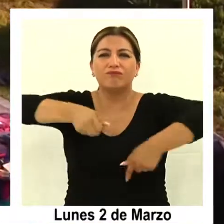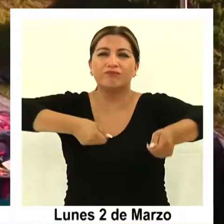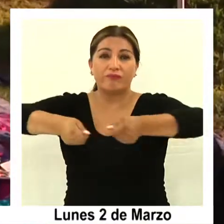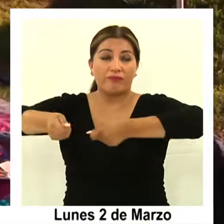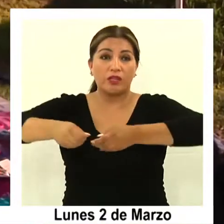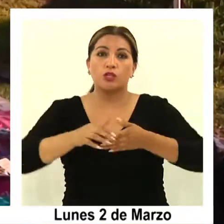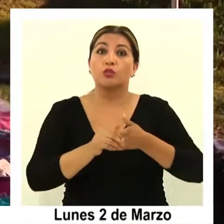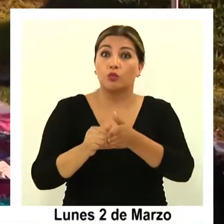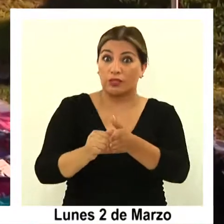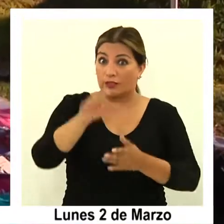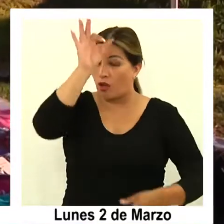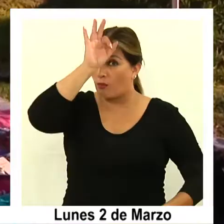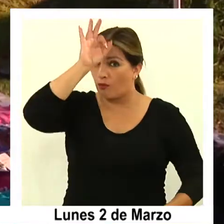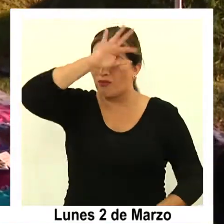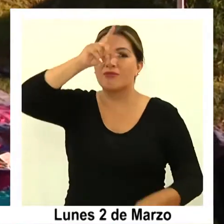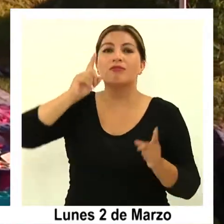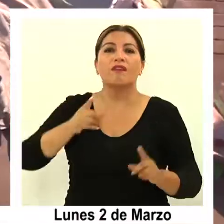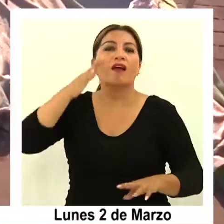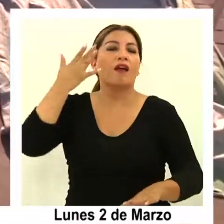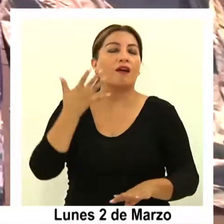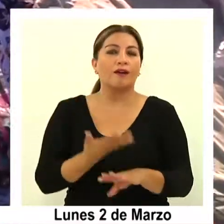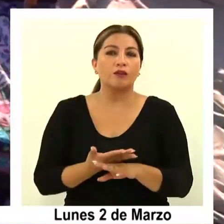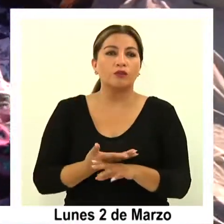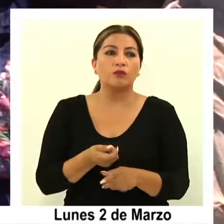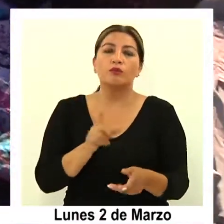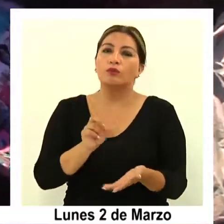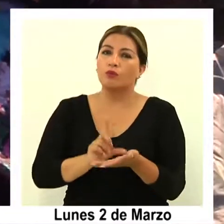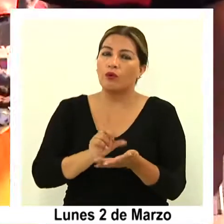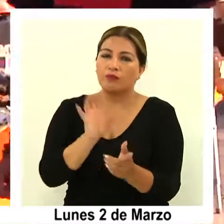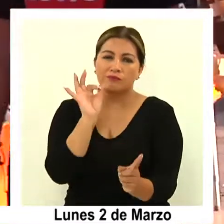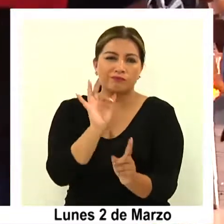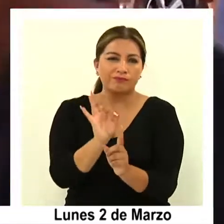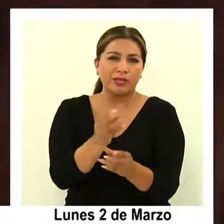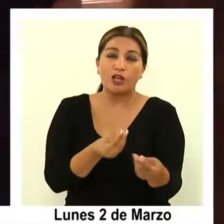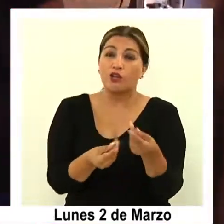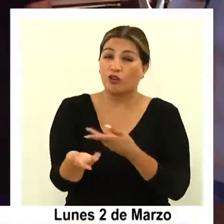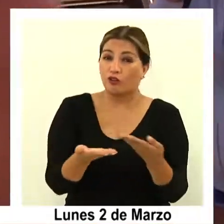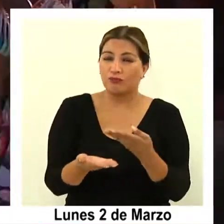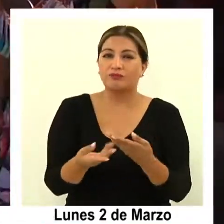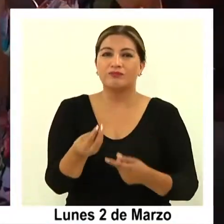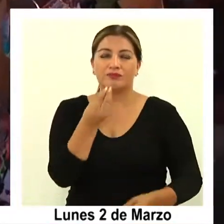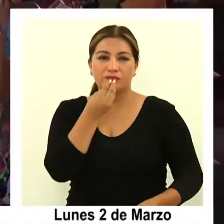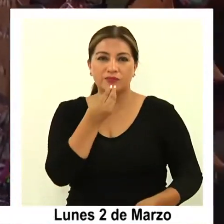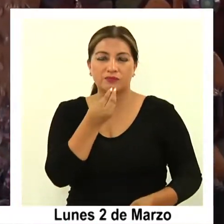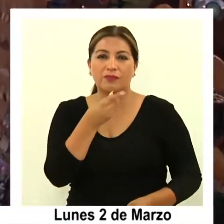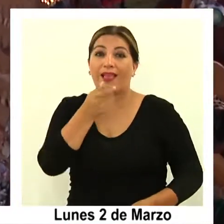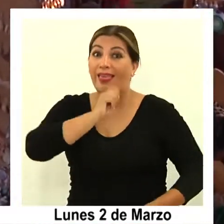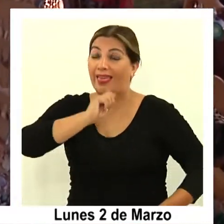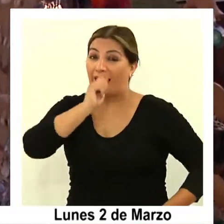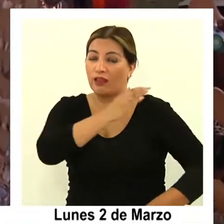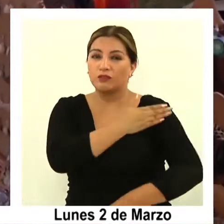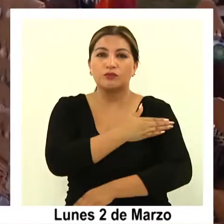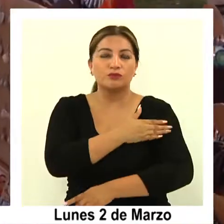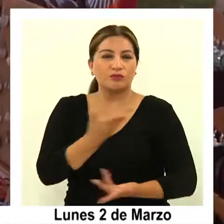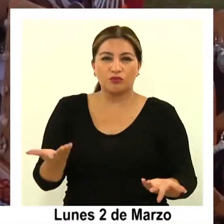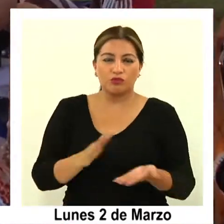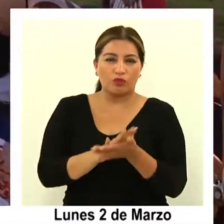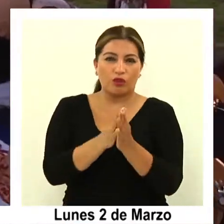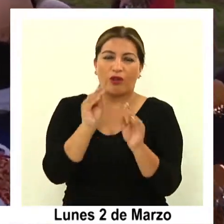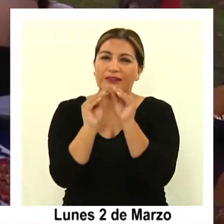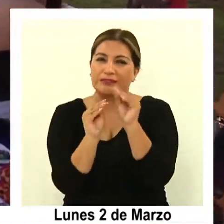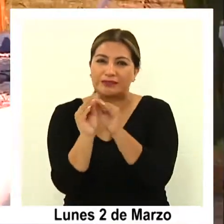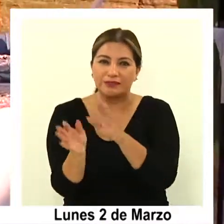De allí que los turistas opinan que deben existir espacios para la venta de comidas variadas, helados, jugos y artesanías.